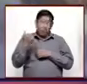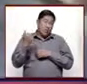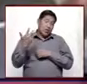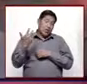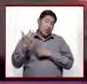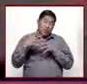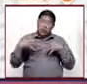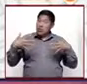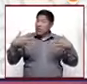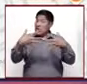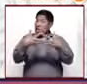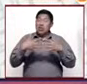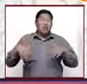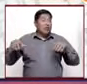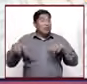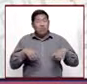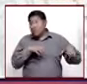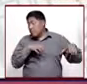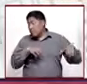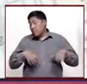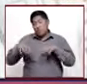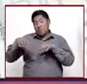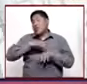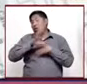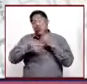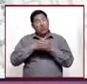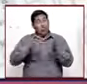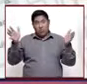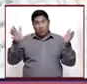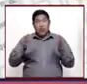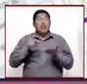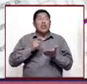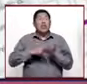fraternidades contagiando la alegría del folclor a todo el público,